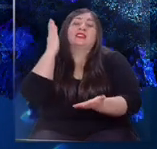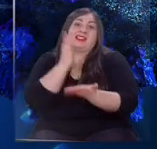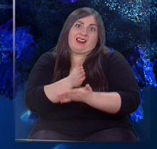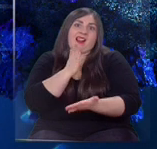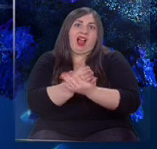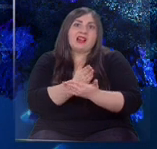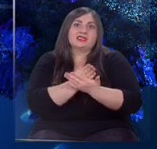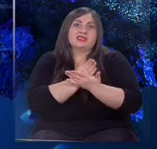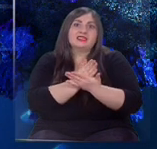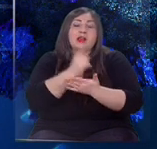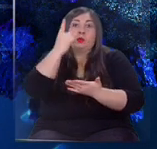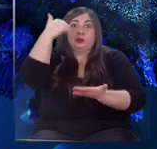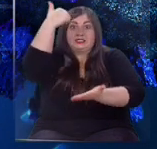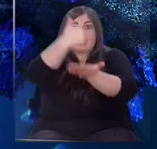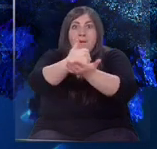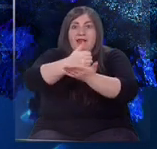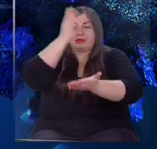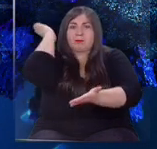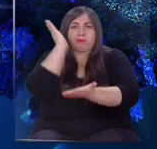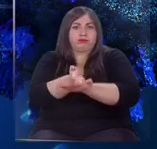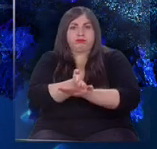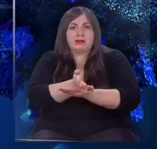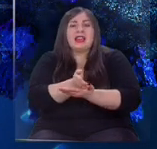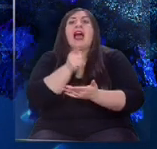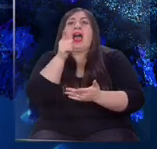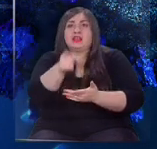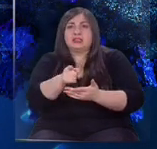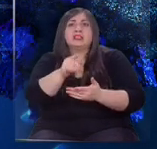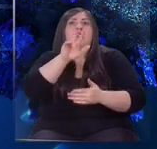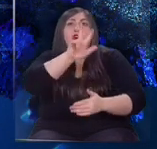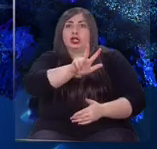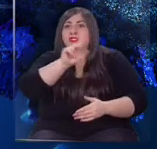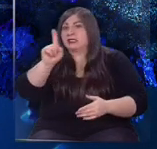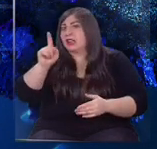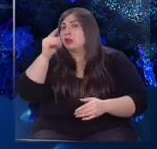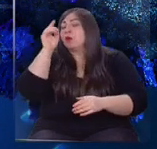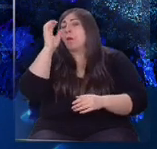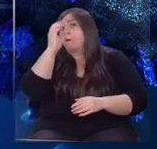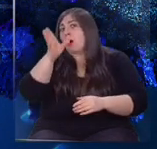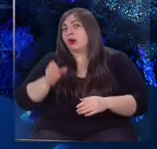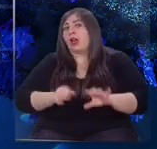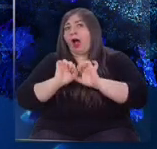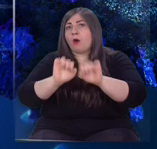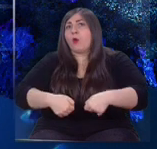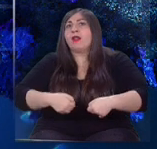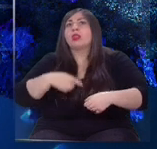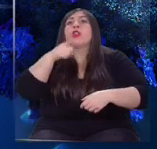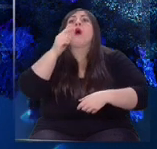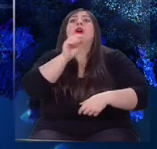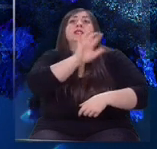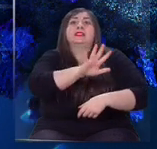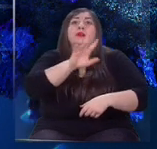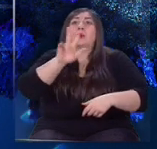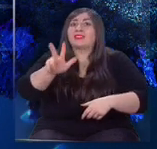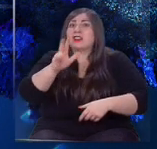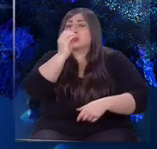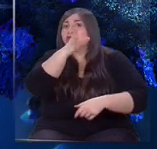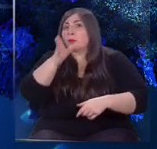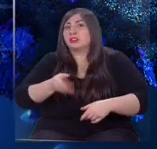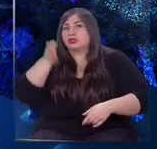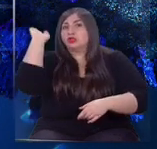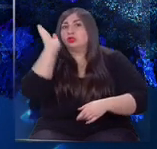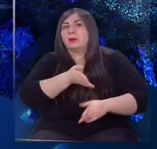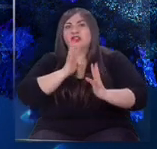tema bastante recurrente. Ahí están los porcentajes, 81% de acuerdo, 58% por ejemplo con la suspensión de las ferias libres que han seguido